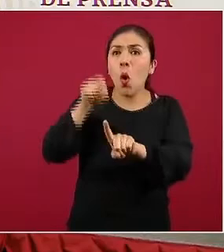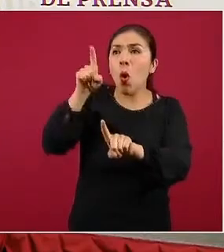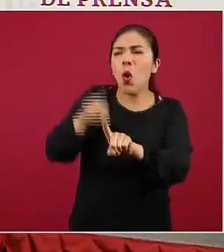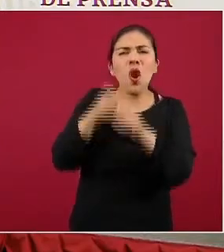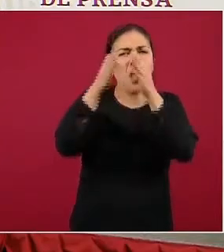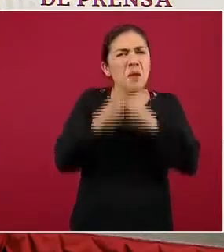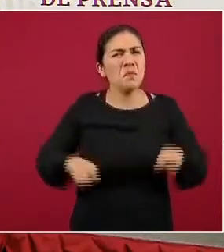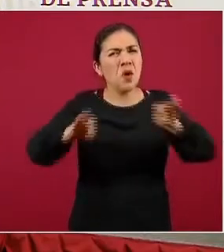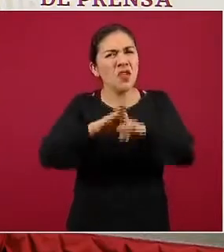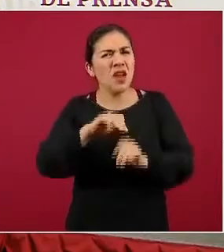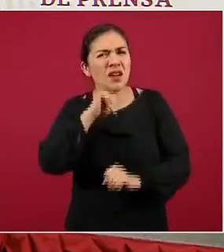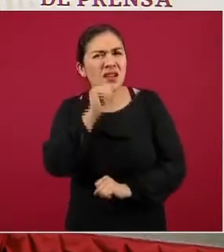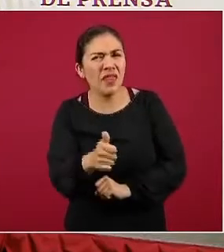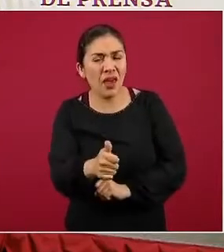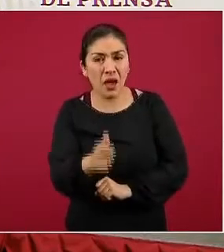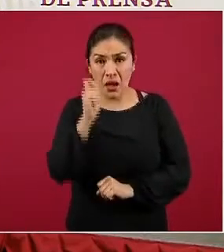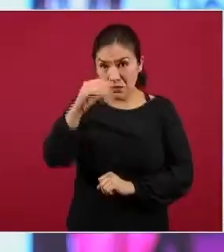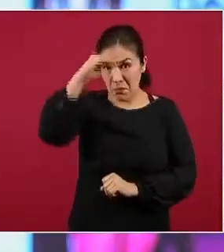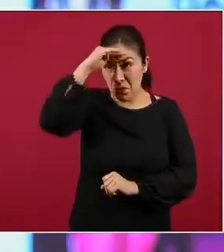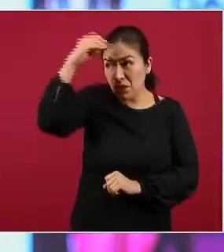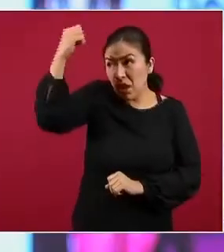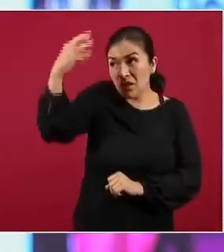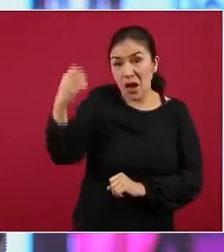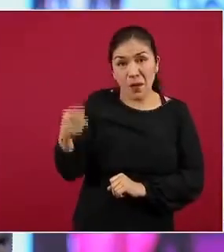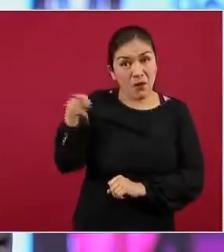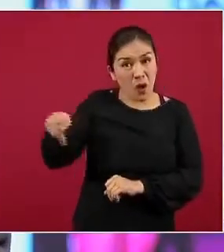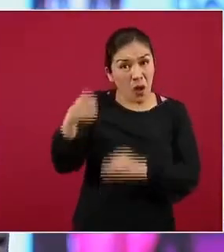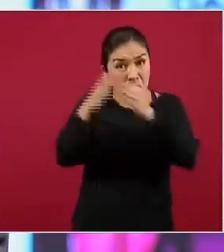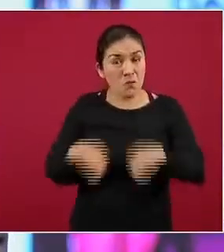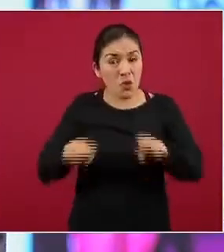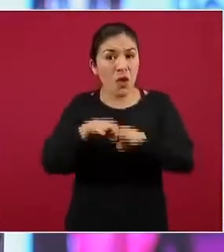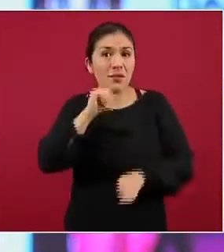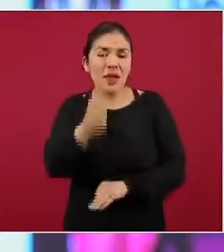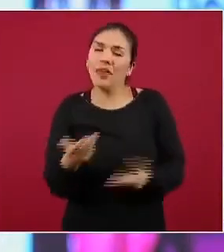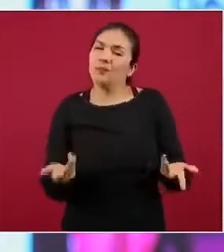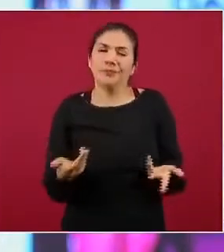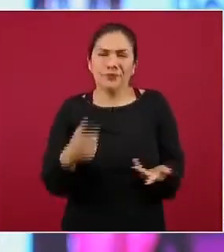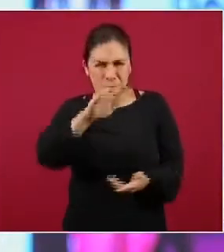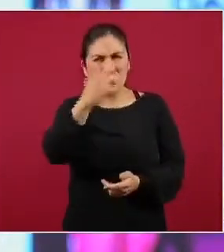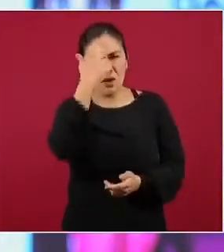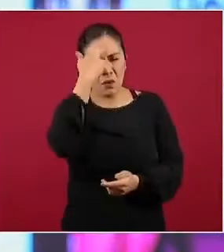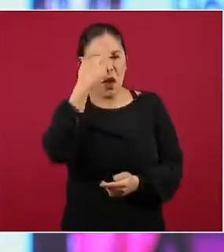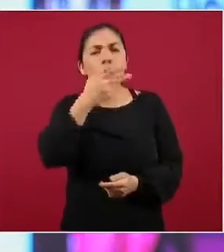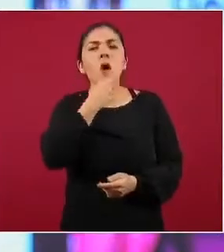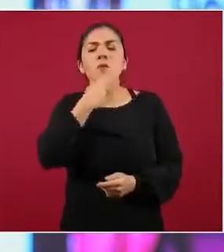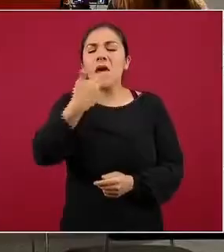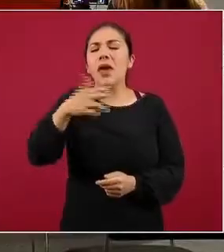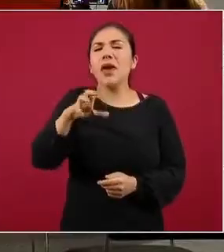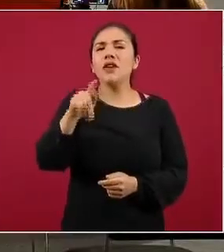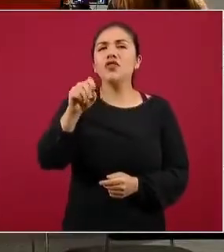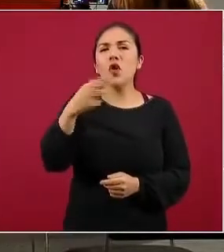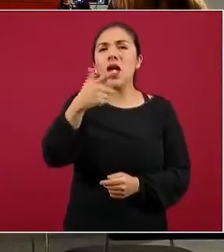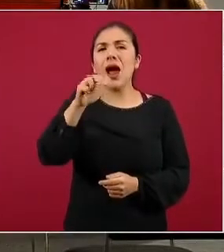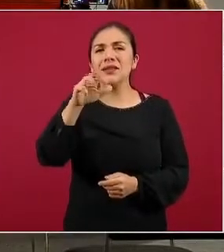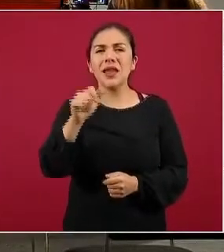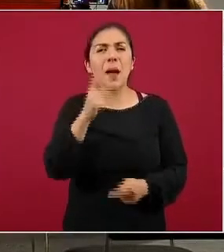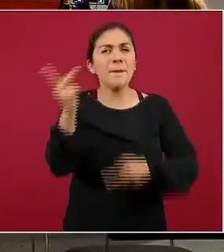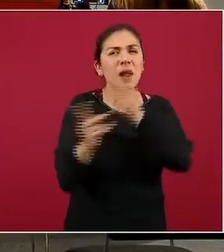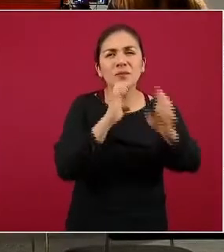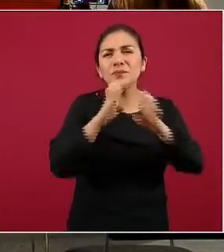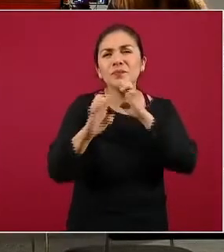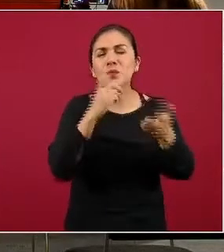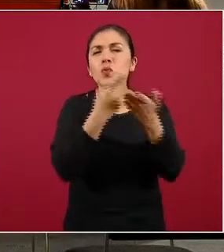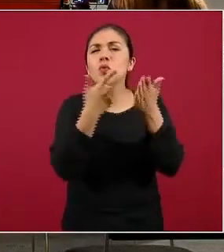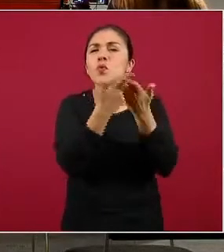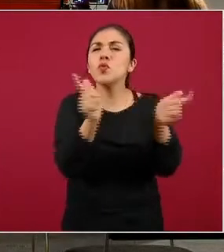de ninguna manera quiere decir que el semáforo sea irrelevante. Recordarán aquí, Héctor García no está en este momento, pero es un reportero de